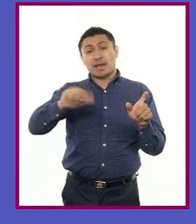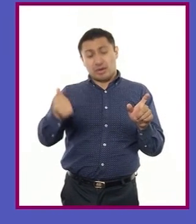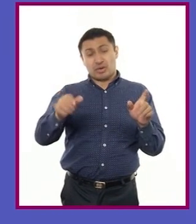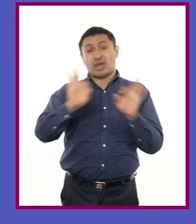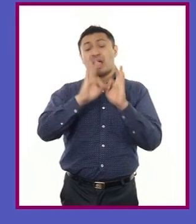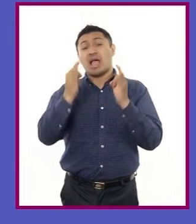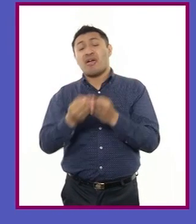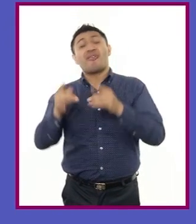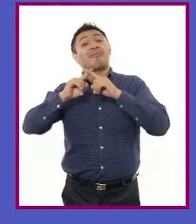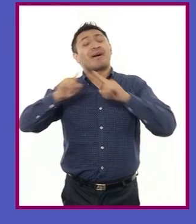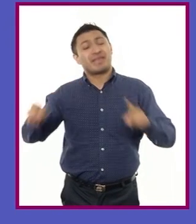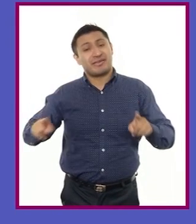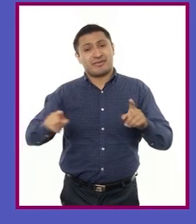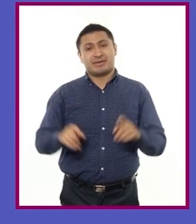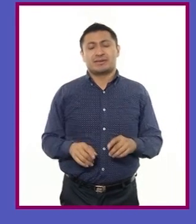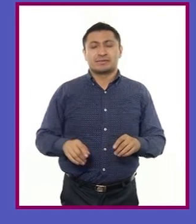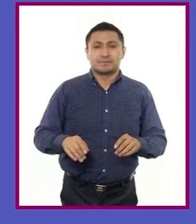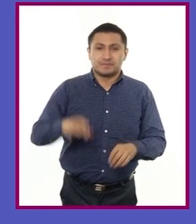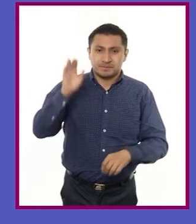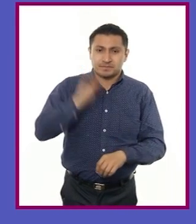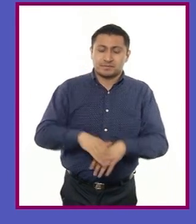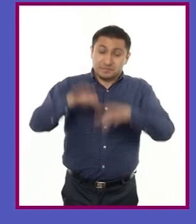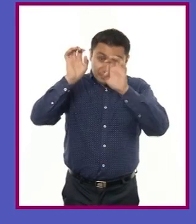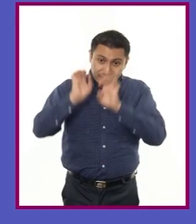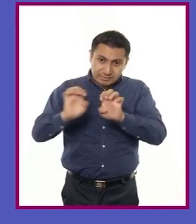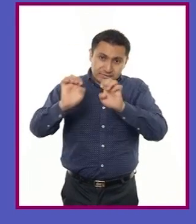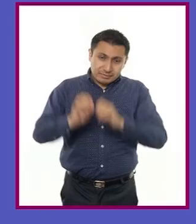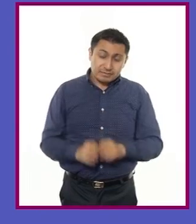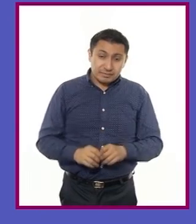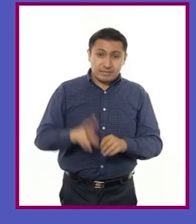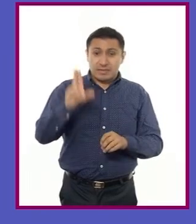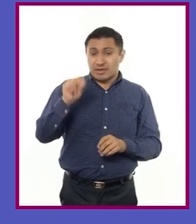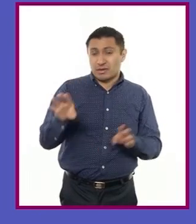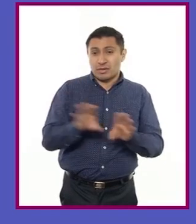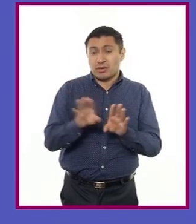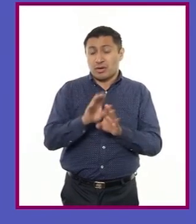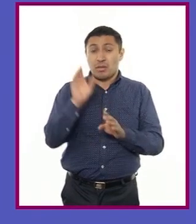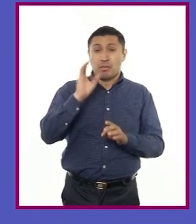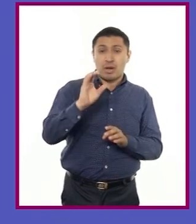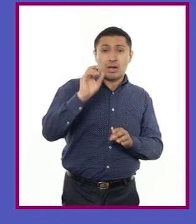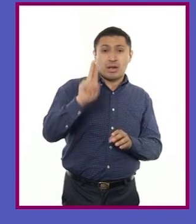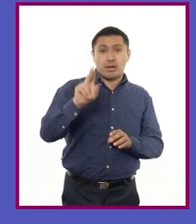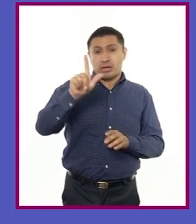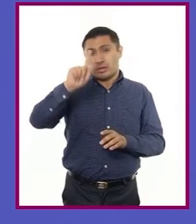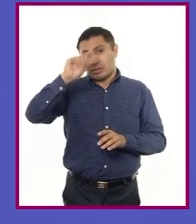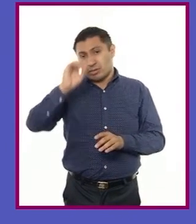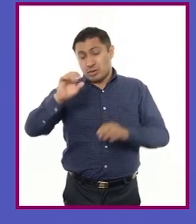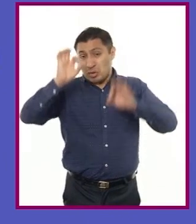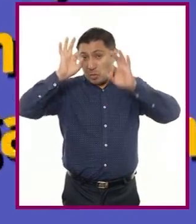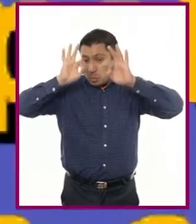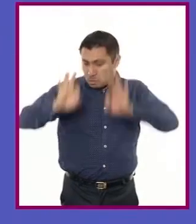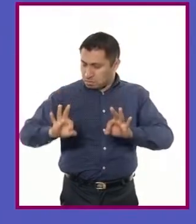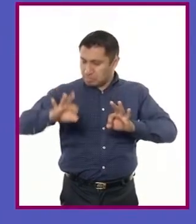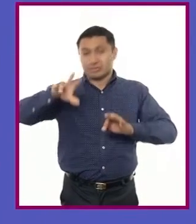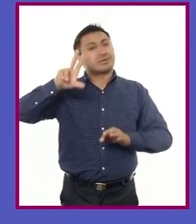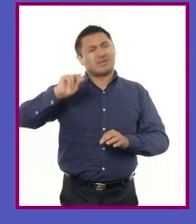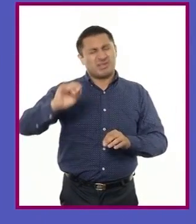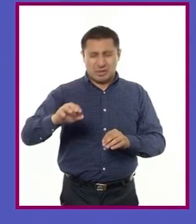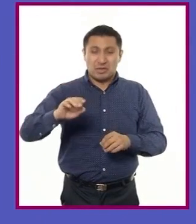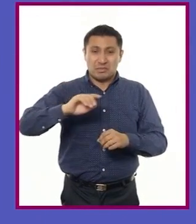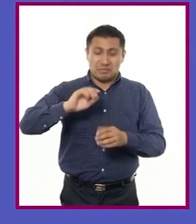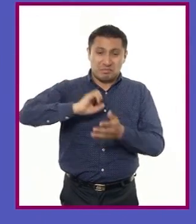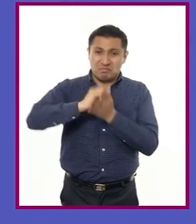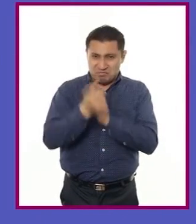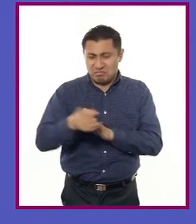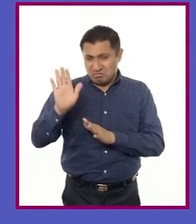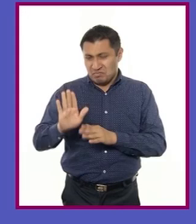de expresarlas, con mayor precisión y corrección, sin pretender llegar a un lenguaje esencialmente culto.